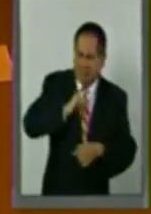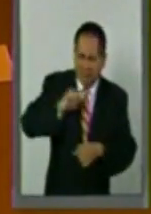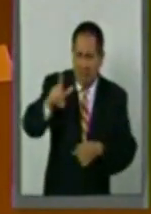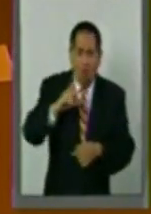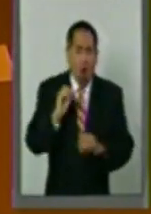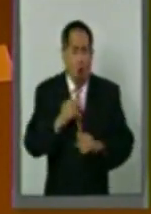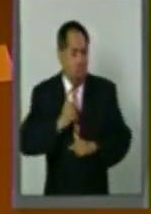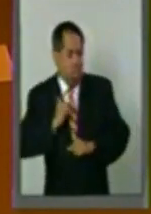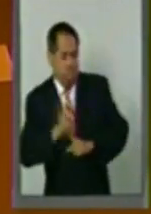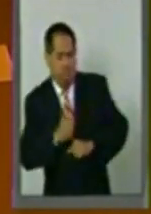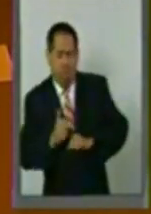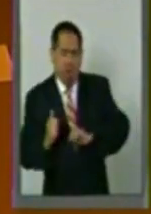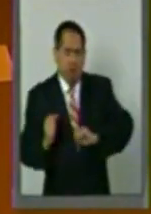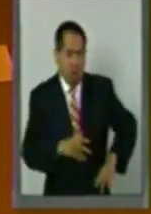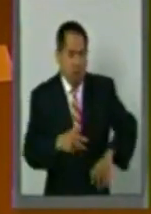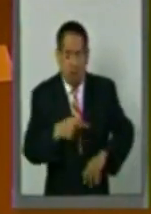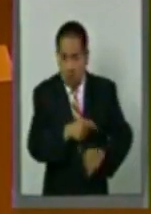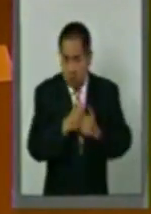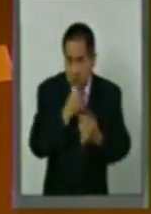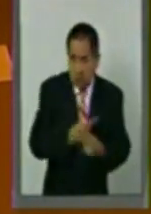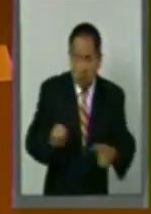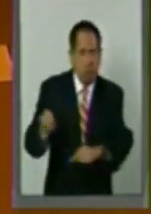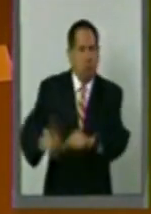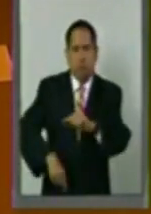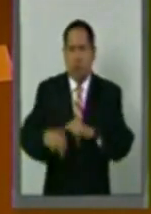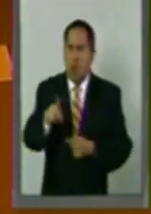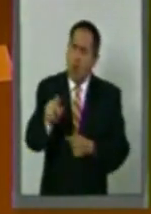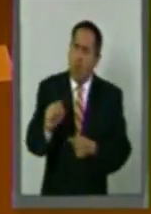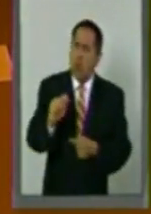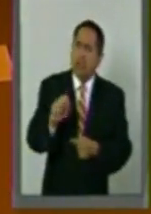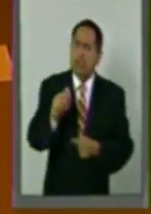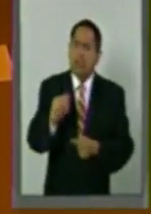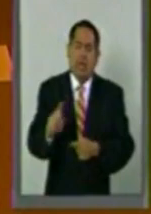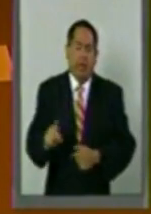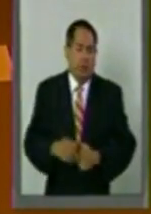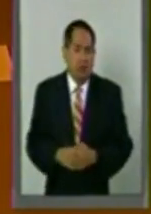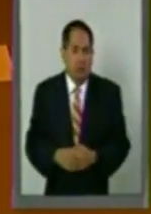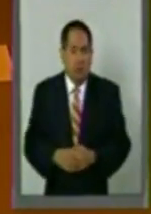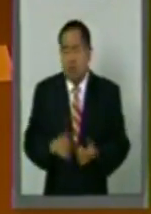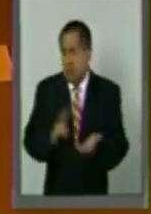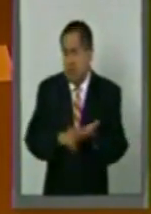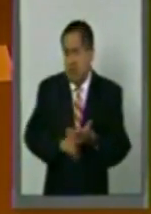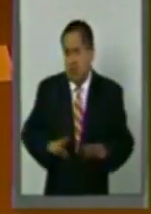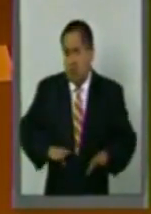deberes hacia con los menores. Por el interés superior del